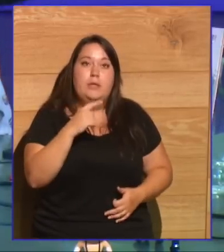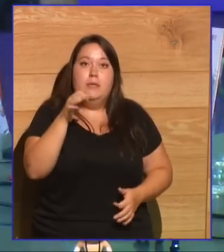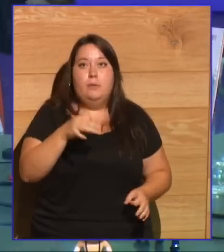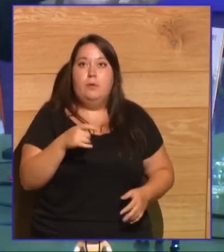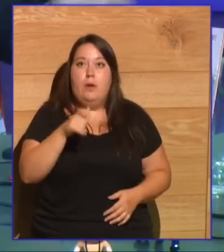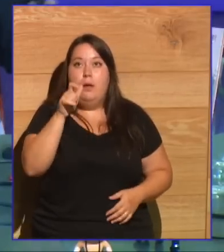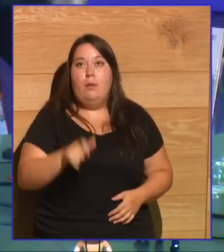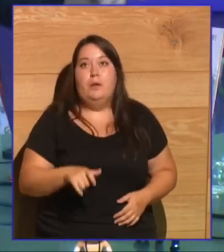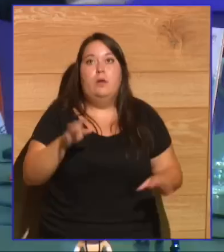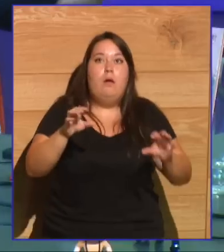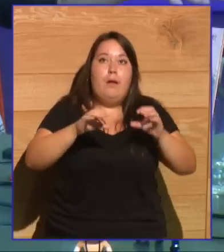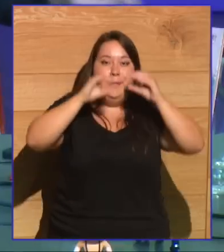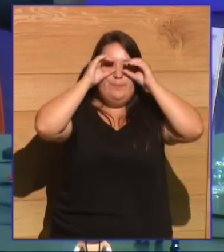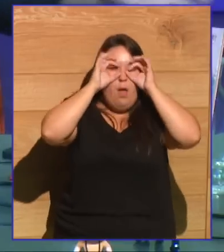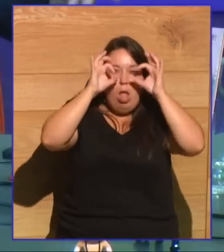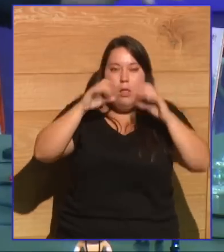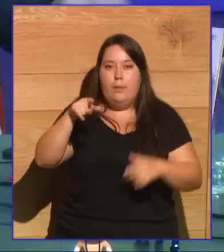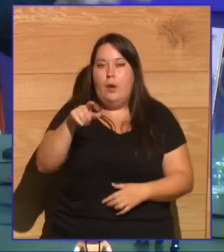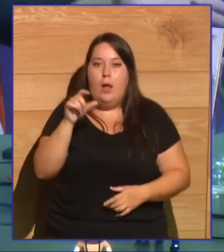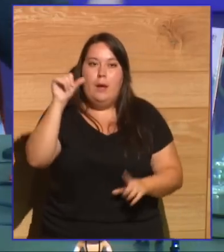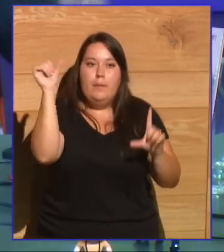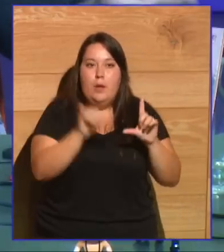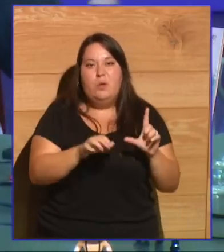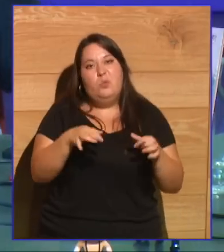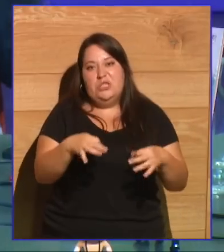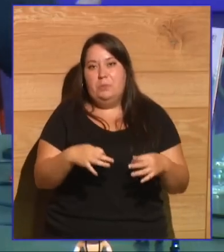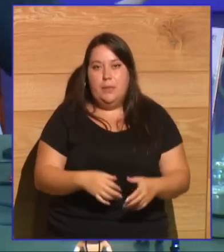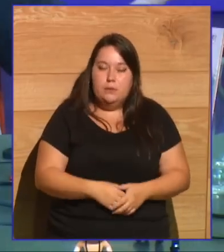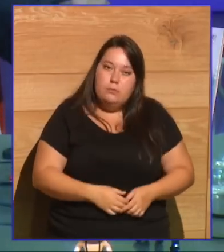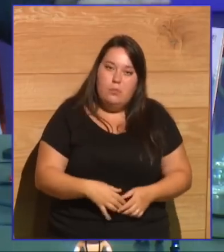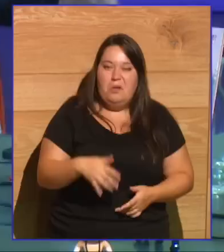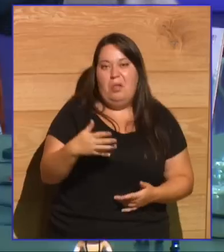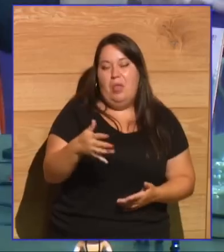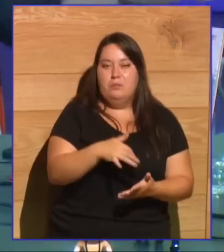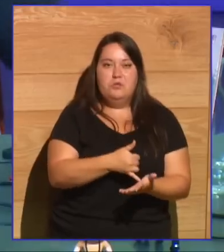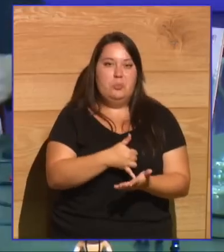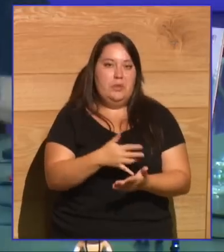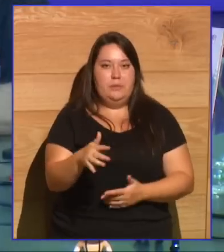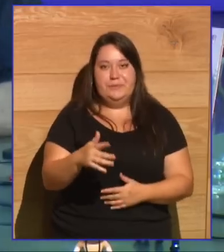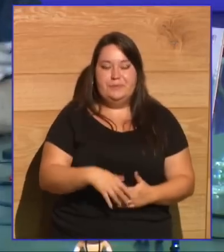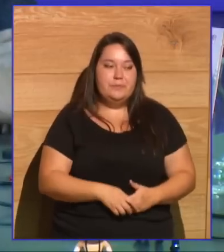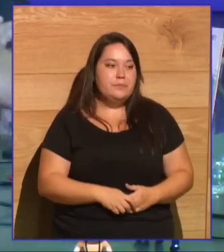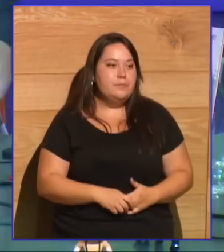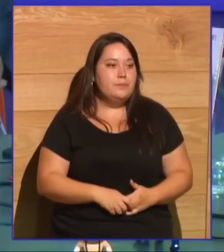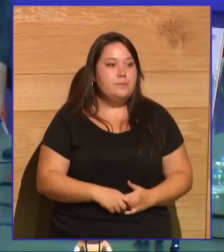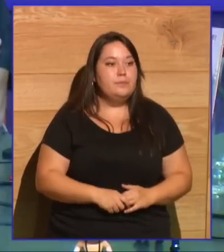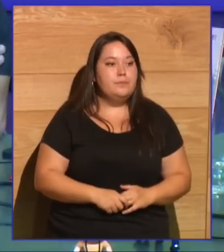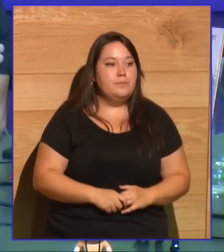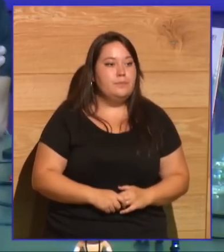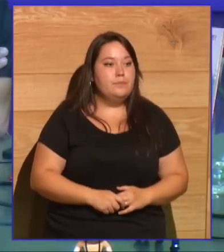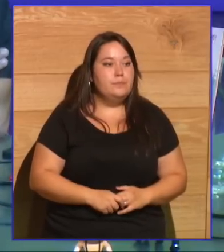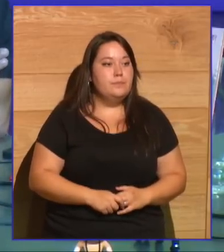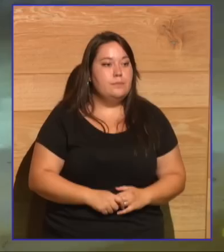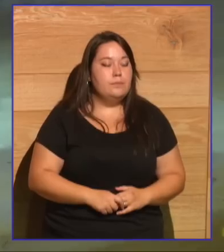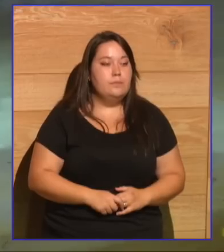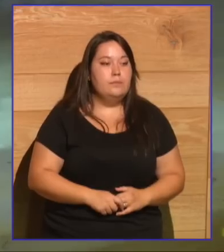con un gafa gorda que decía ya hay películas que hace son muy simples y son muy técnicas cuando tú ves lo que había se hundía igual no es este el